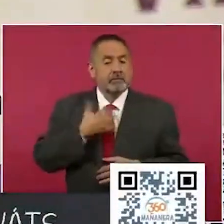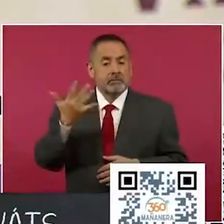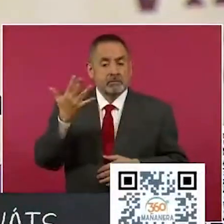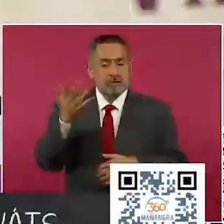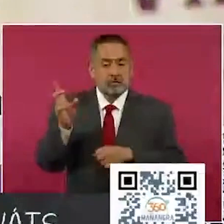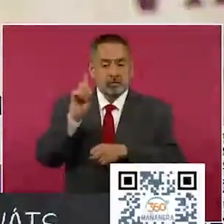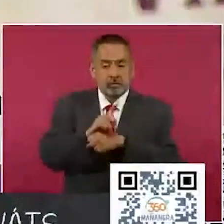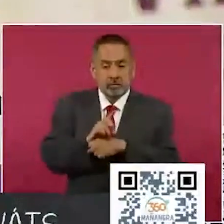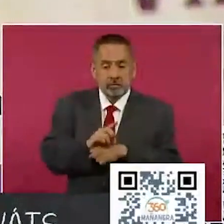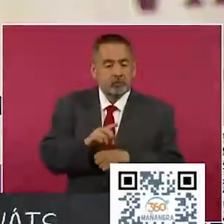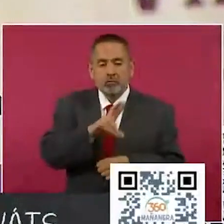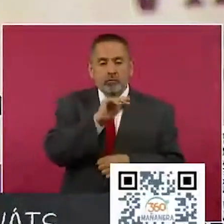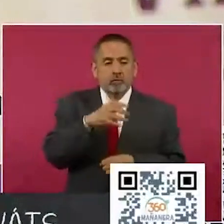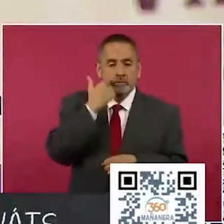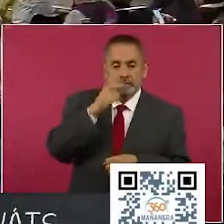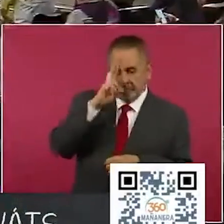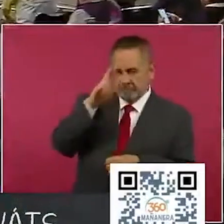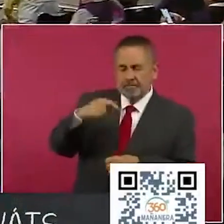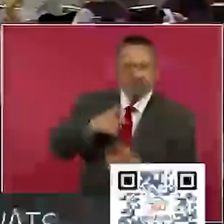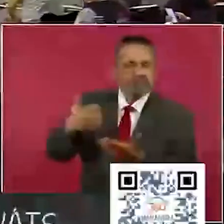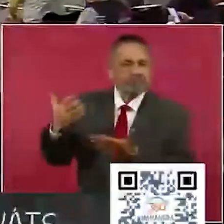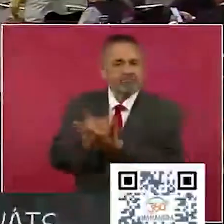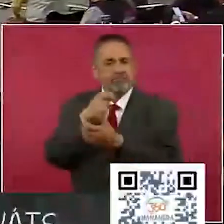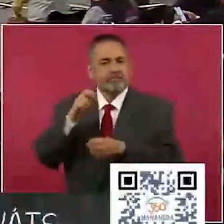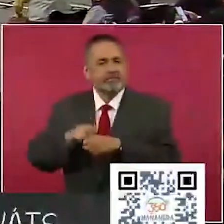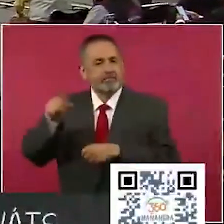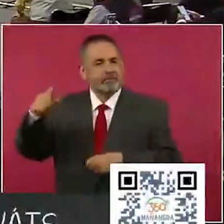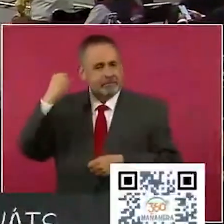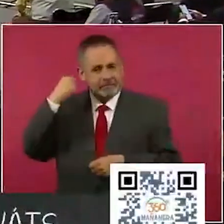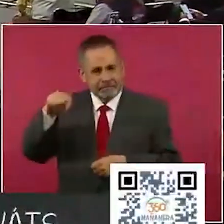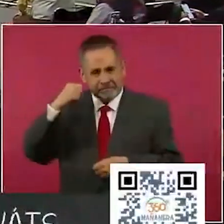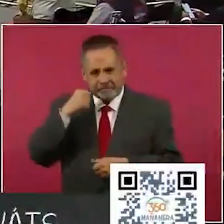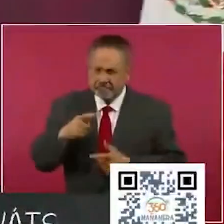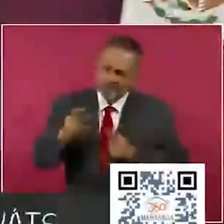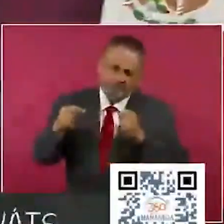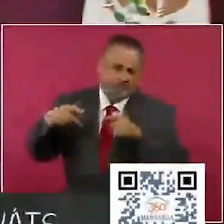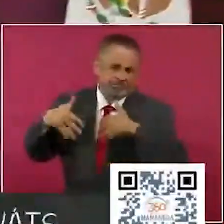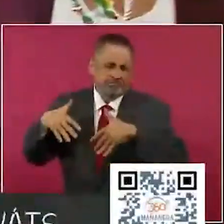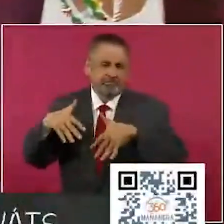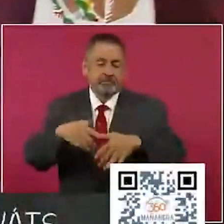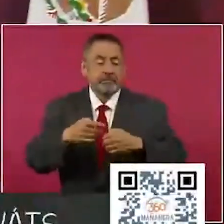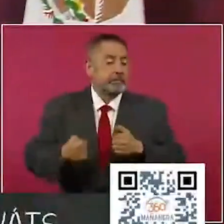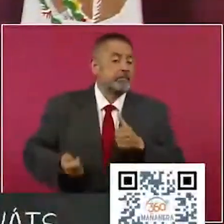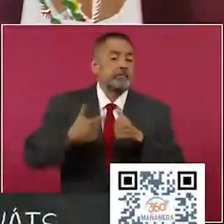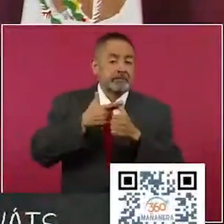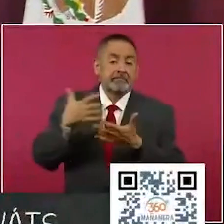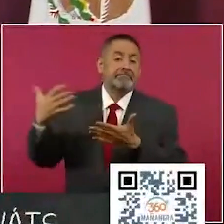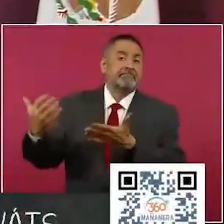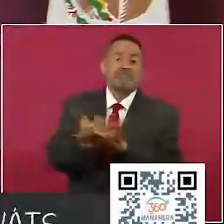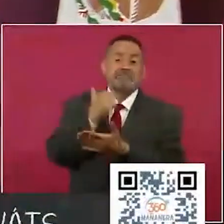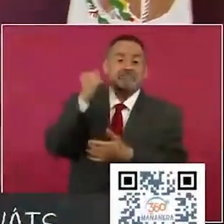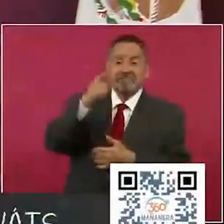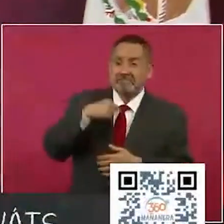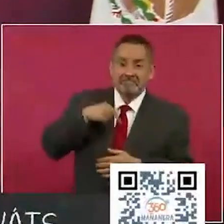porque no nos querían respetar nuestro triunfo en Cárdenas, Tabasco. La primera vez que ganábamos,